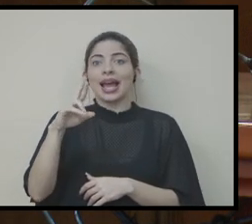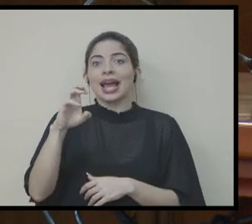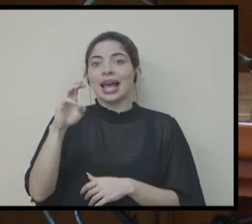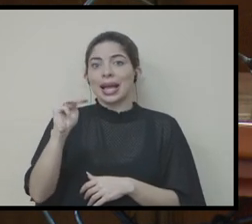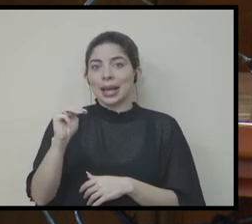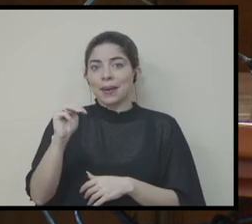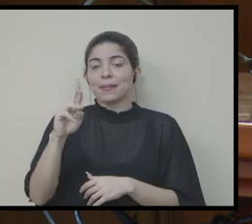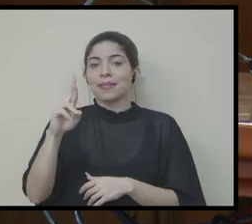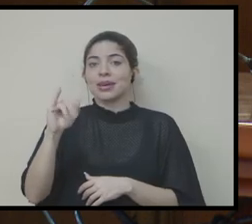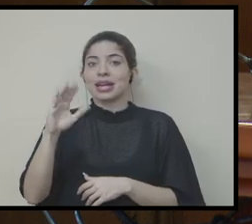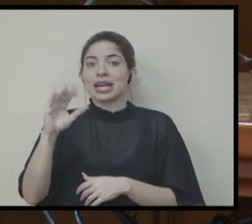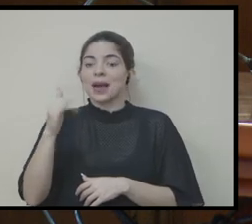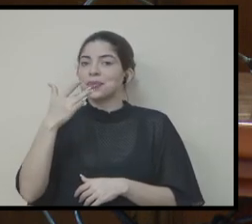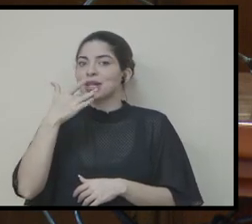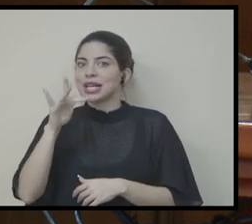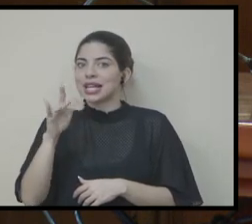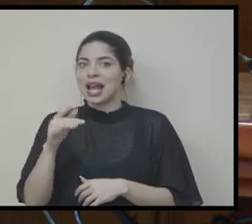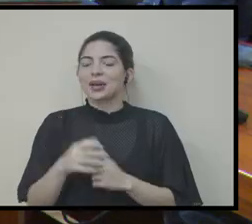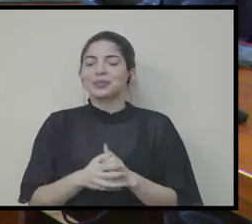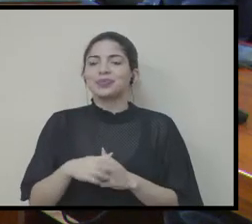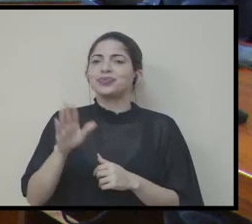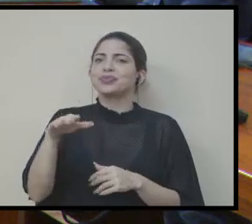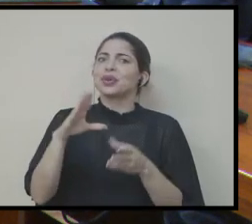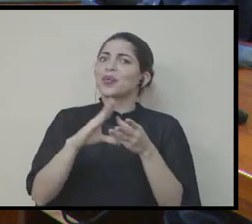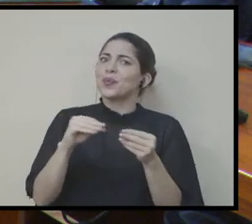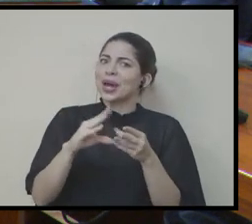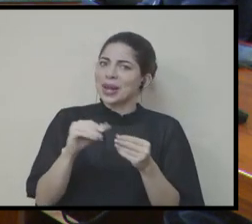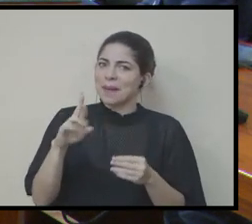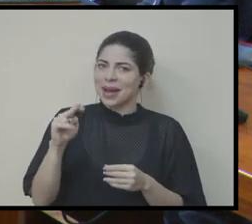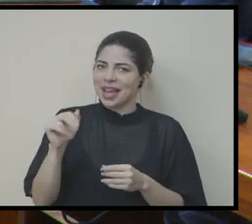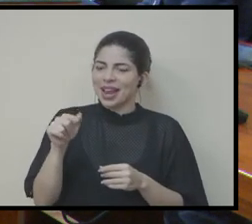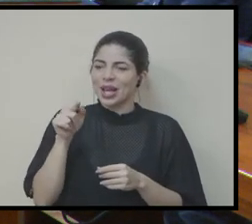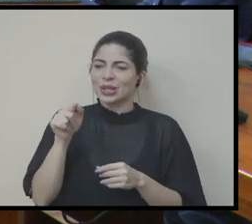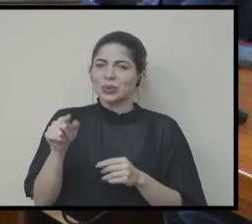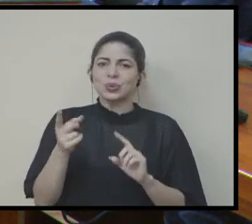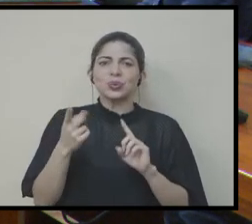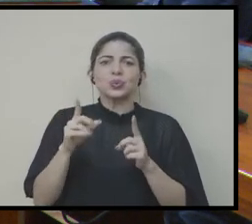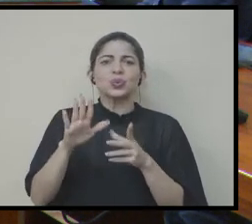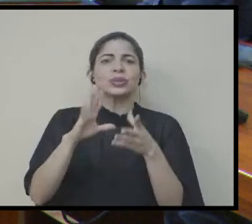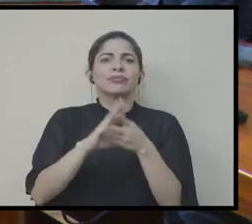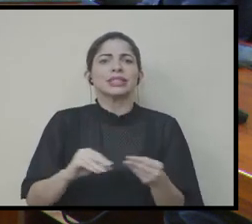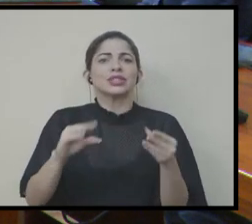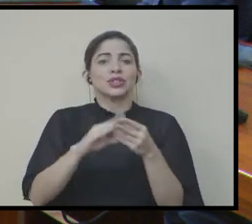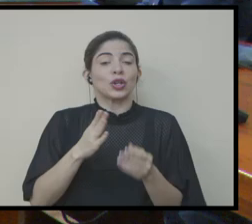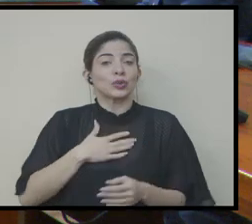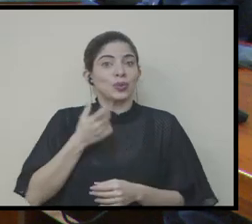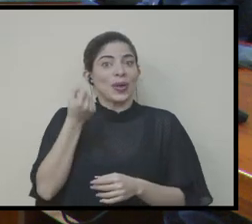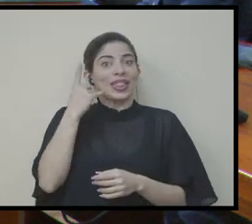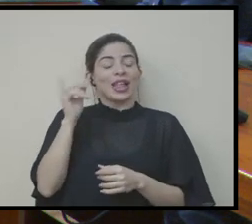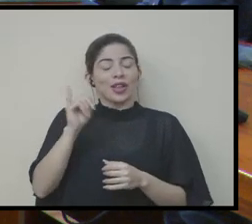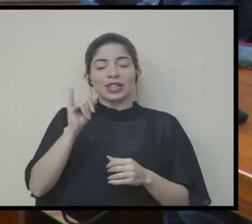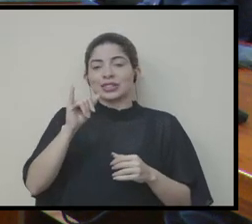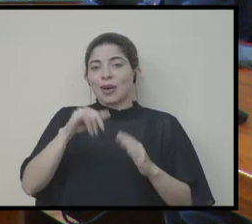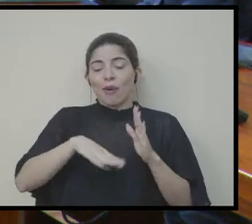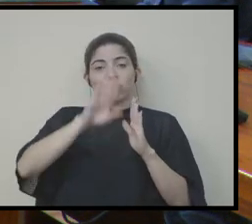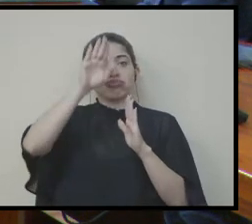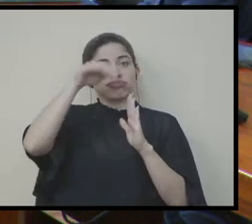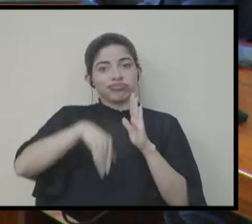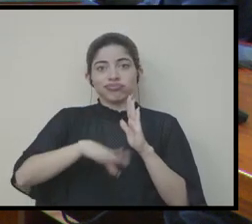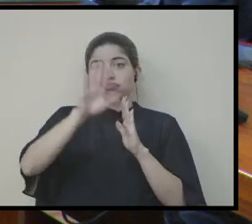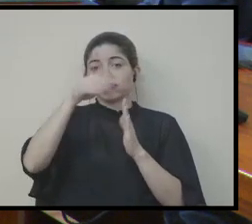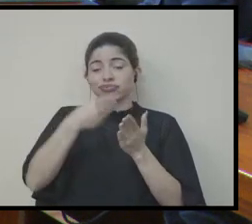Rica. Cuéntenos, doña Mariana, ¿cuál fue su historia? Que entiendo que es como un carrusel